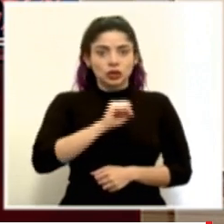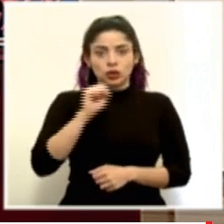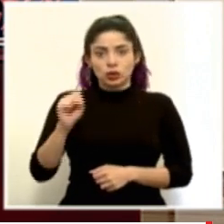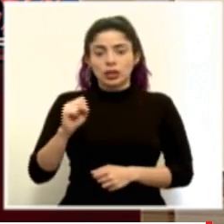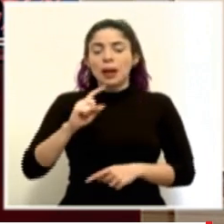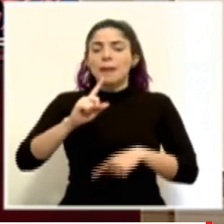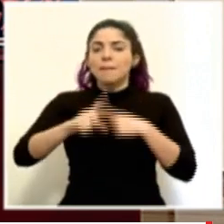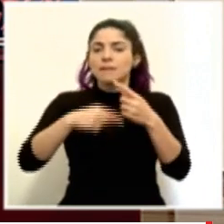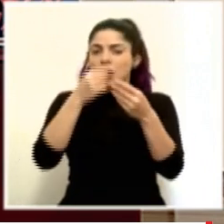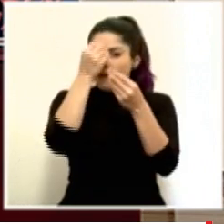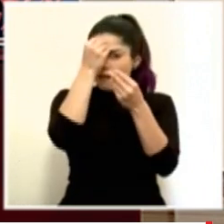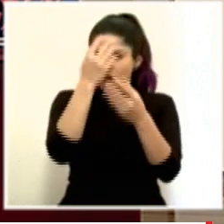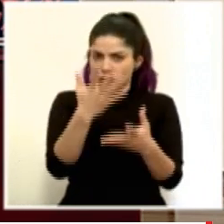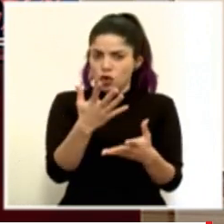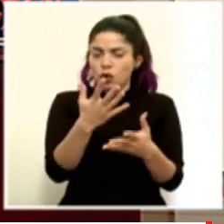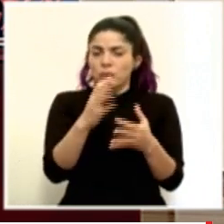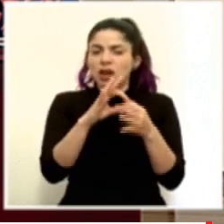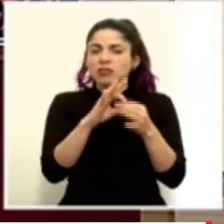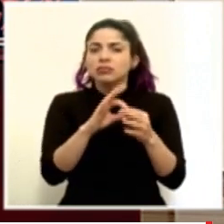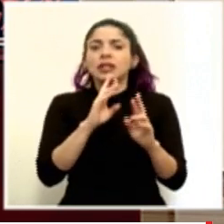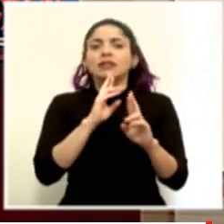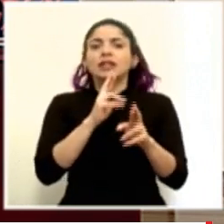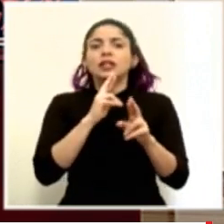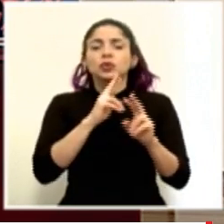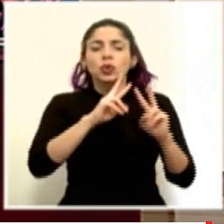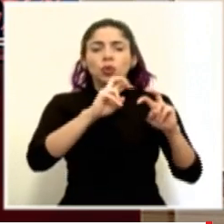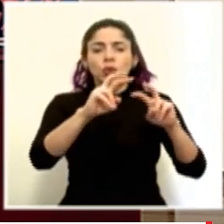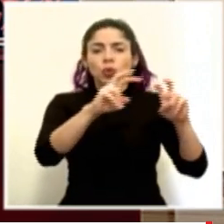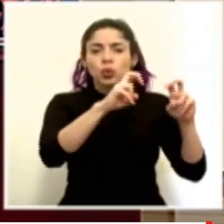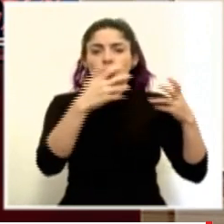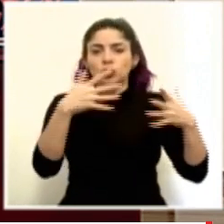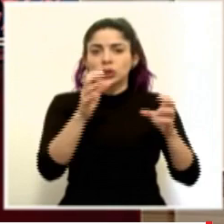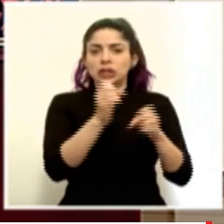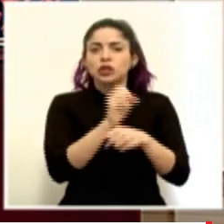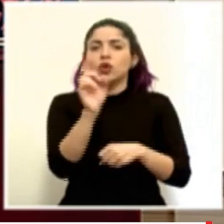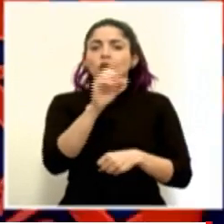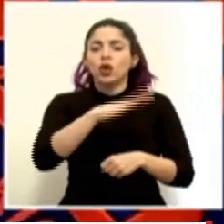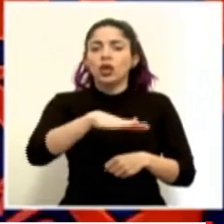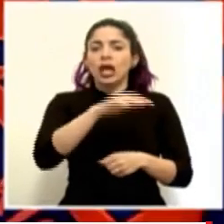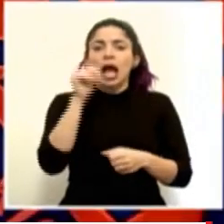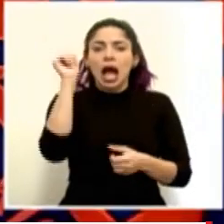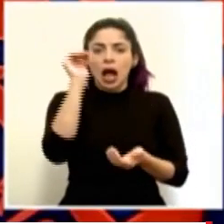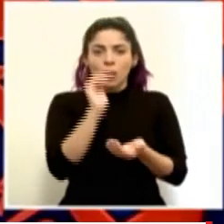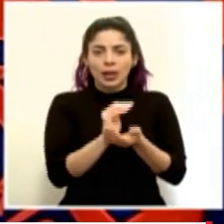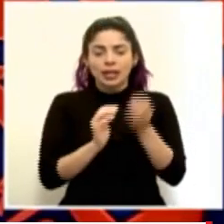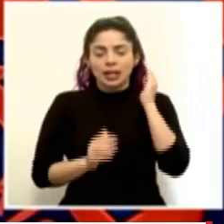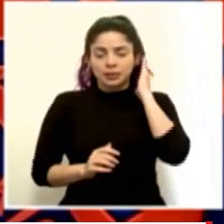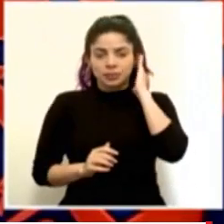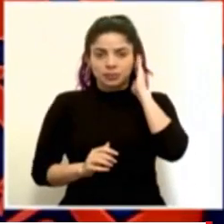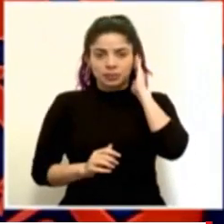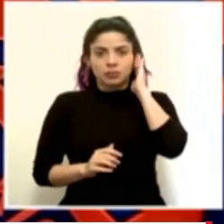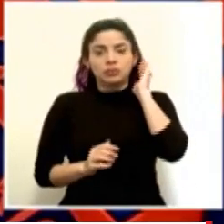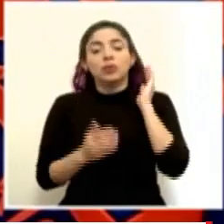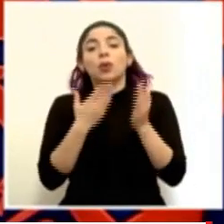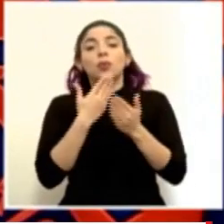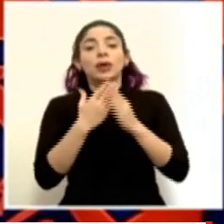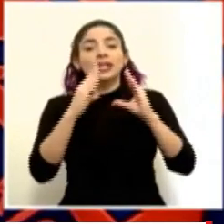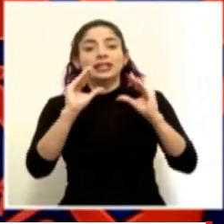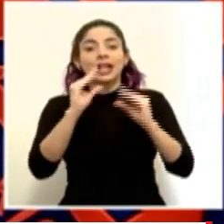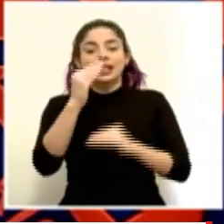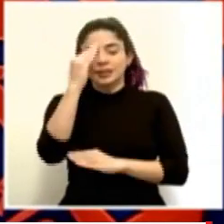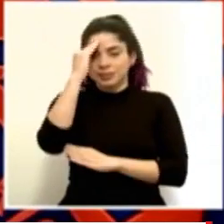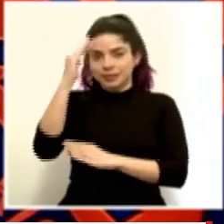nos brindará el informe preliminar de los resultados del tamizaje realizado en el cantón de Alajuelita. Muy buenas tardes, un